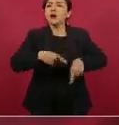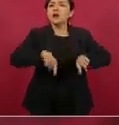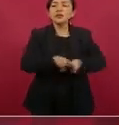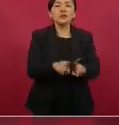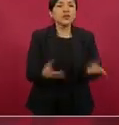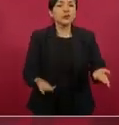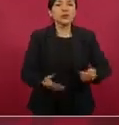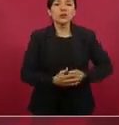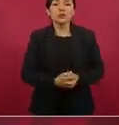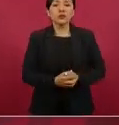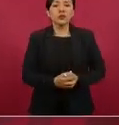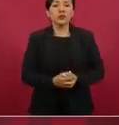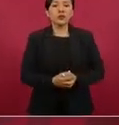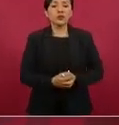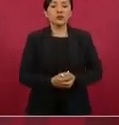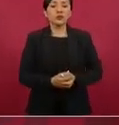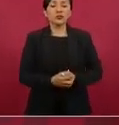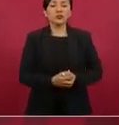Y